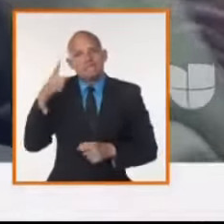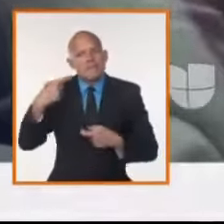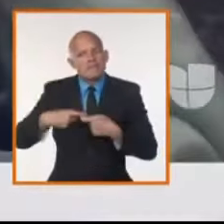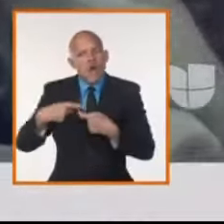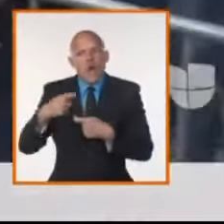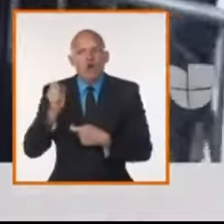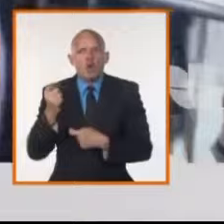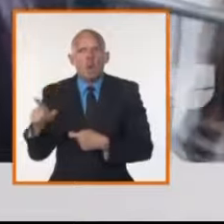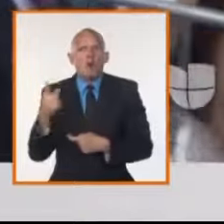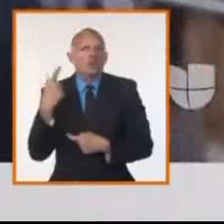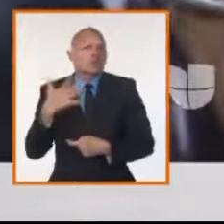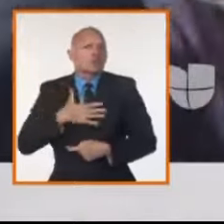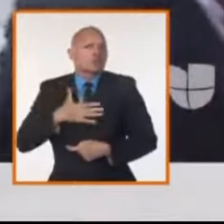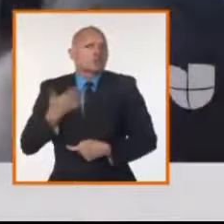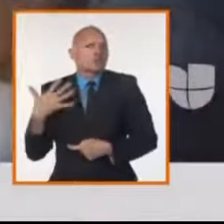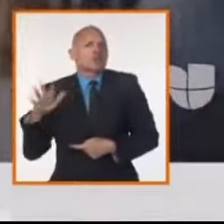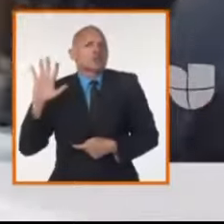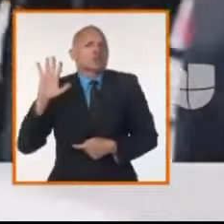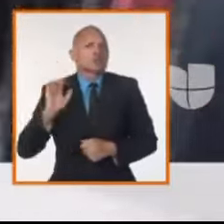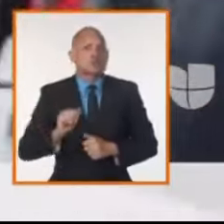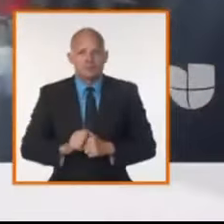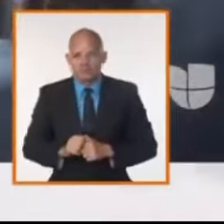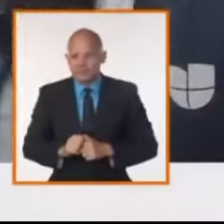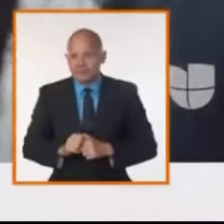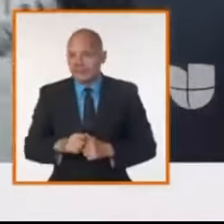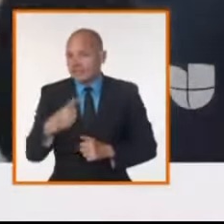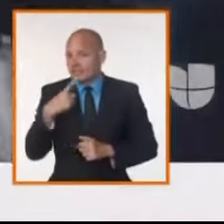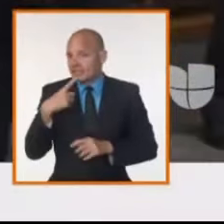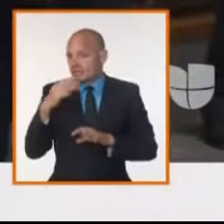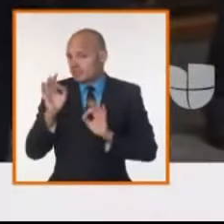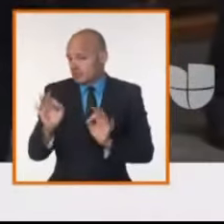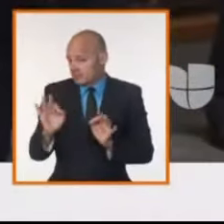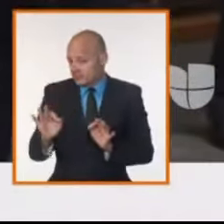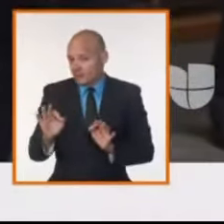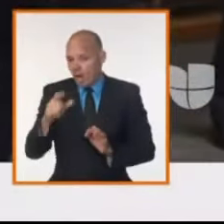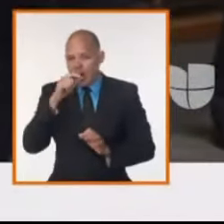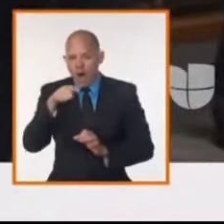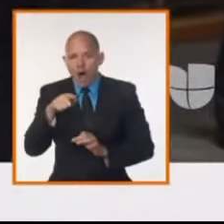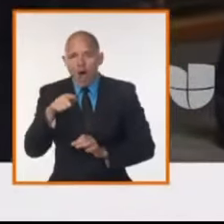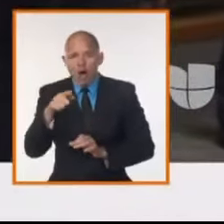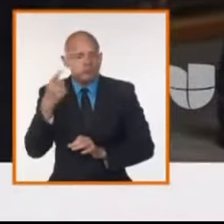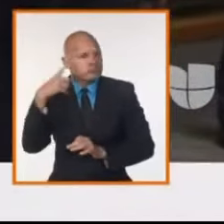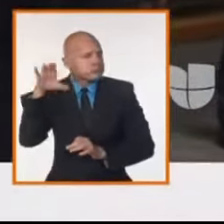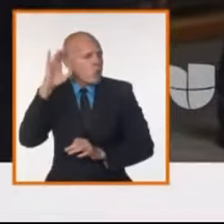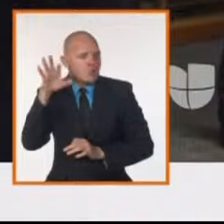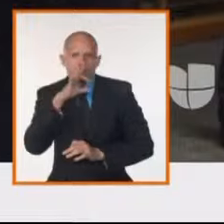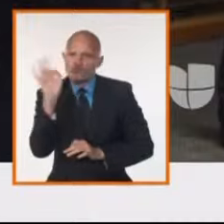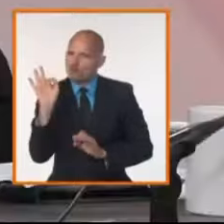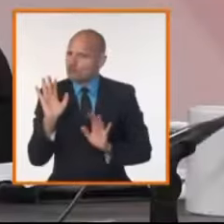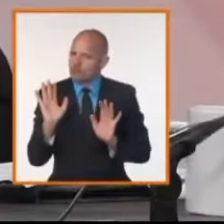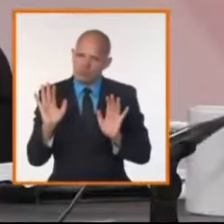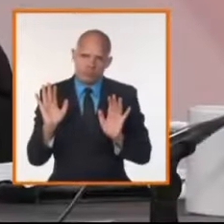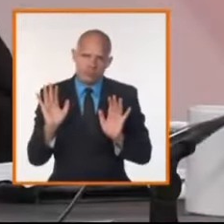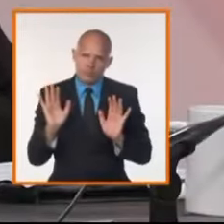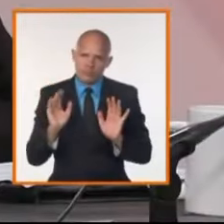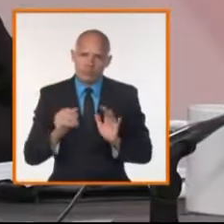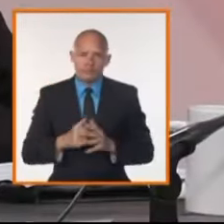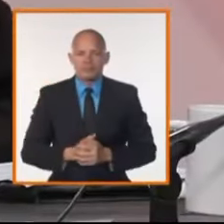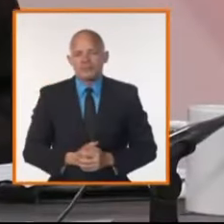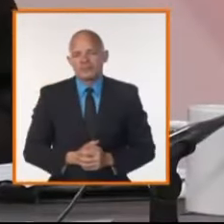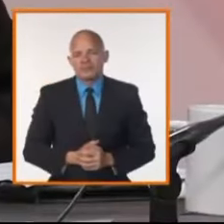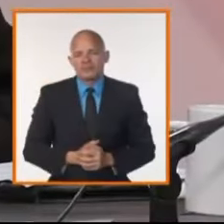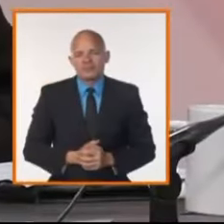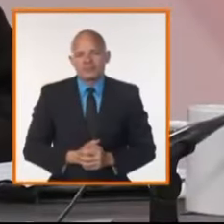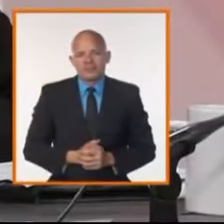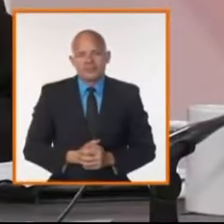vehículo por su propia cuenta asegurando que Menéndez nunca recibió sobornos bueno no